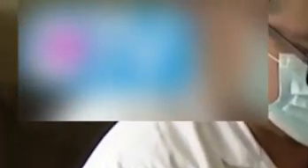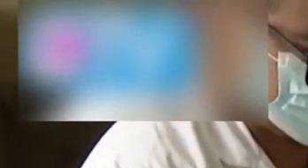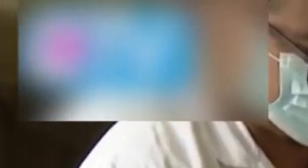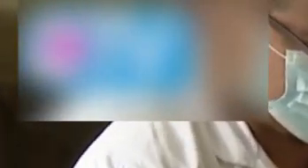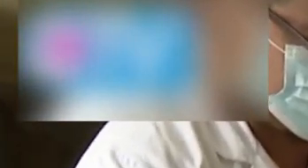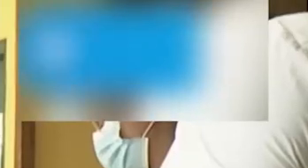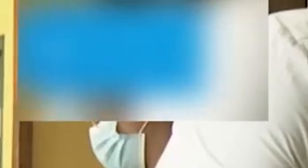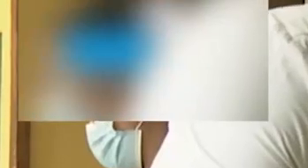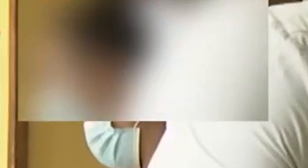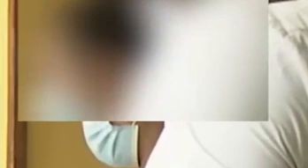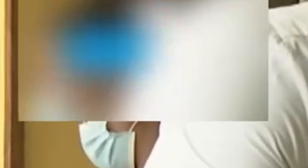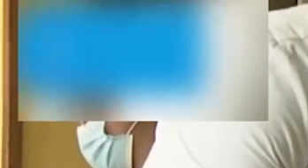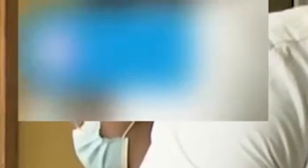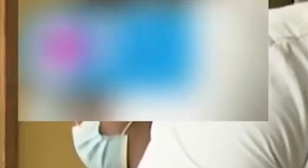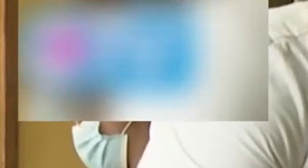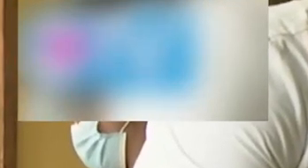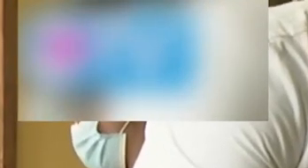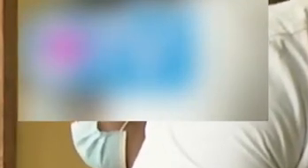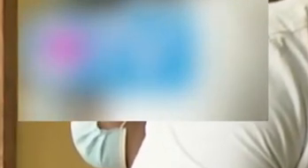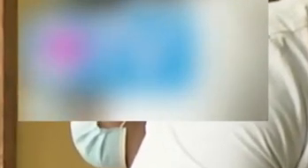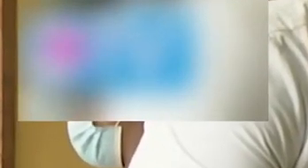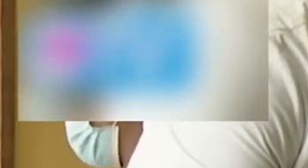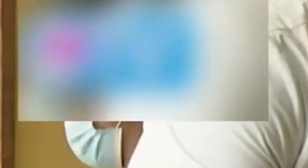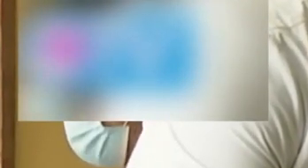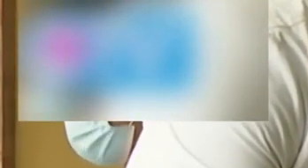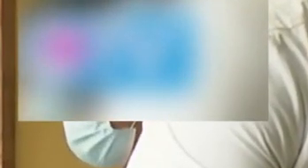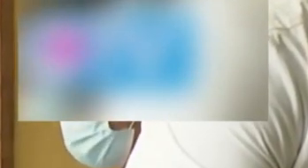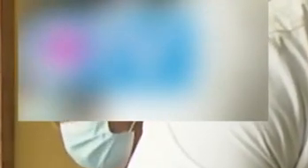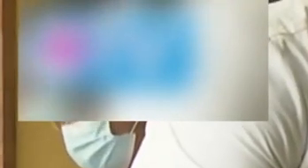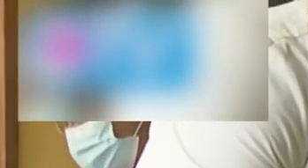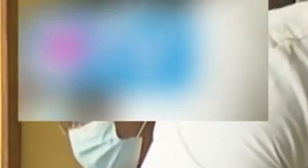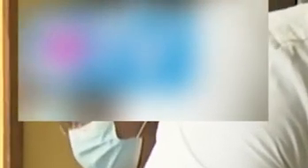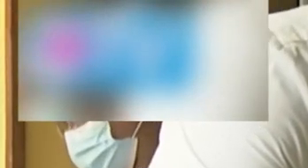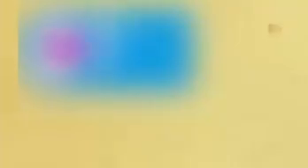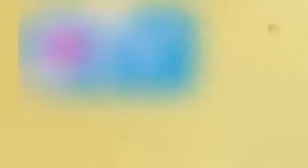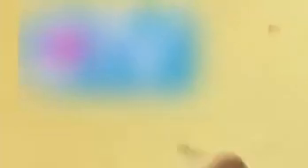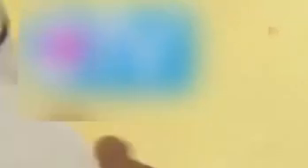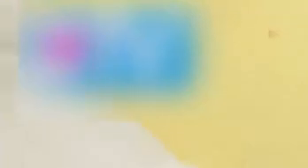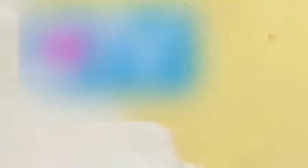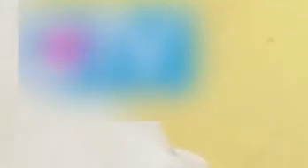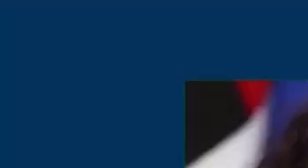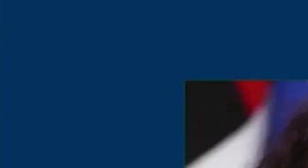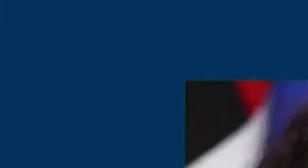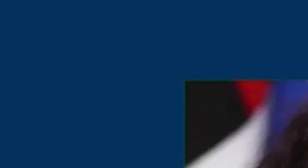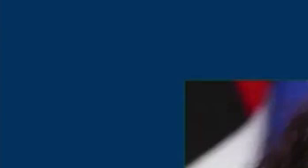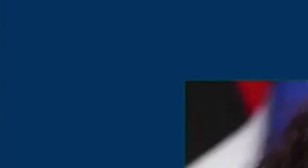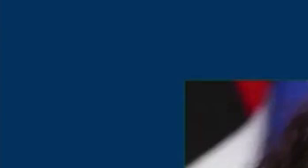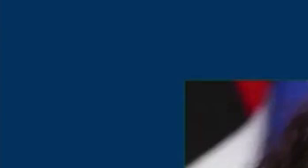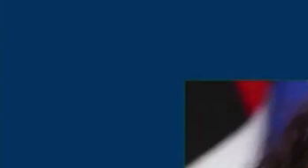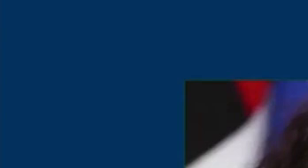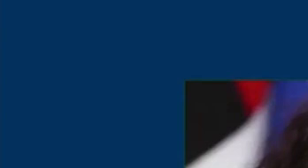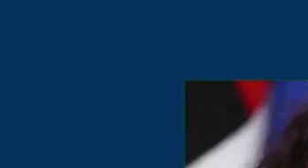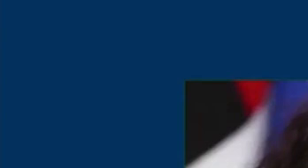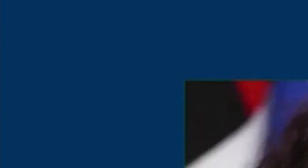Juan, Instituto de Medicina Natural, desde las 8, y en el Centro de Salud Adolfo Larga